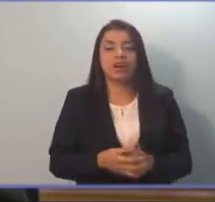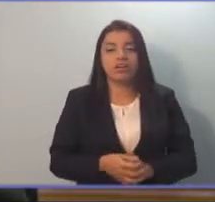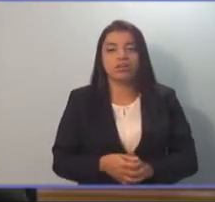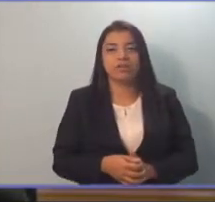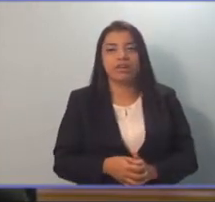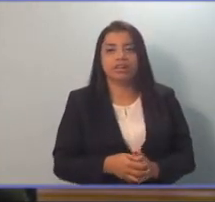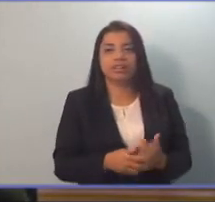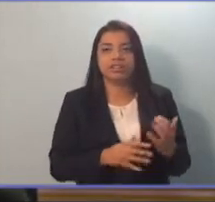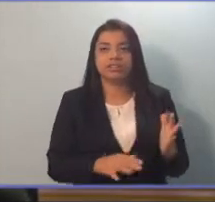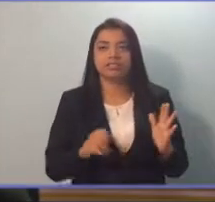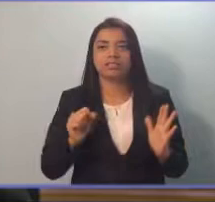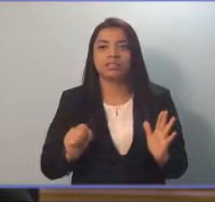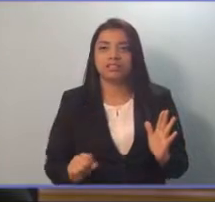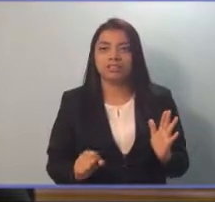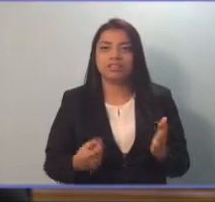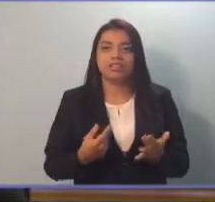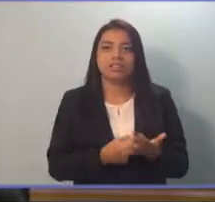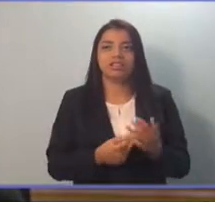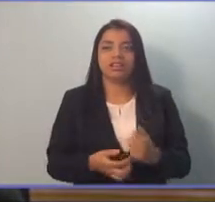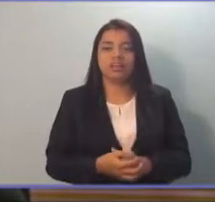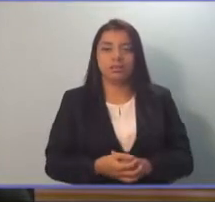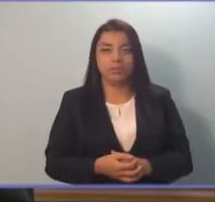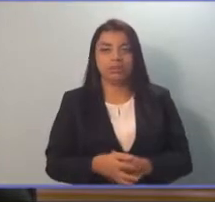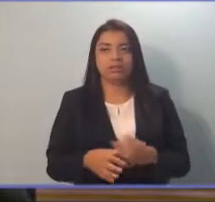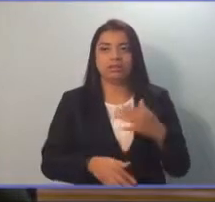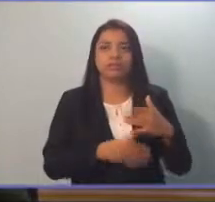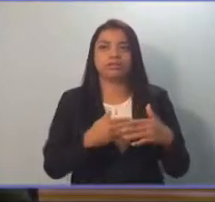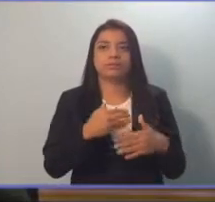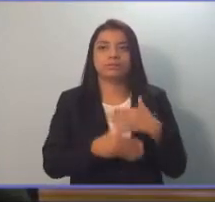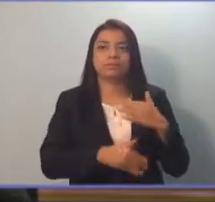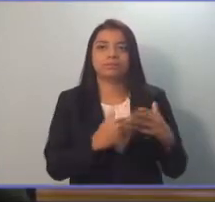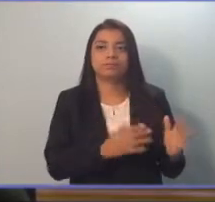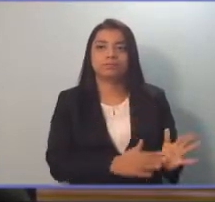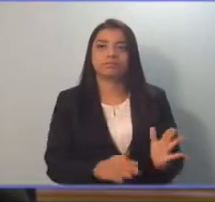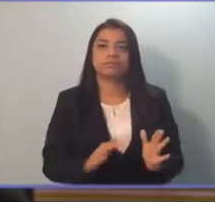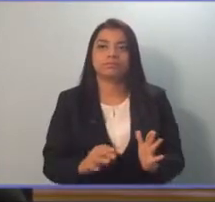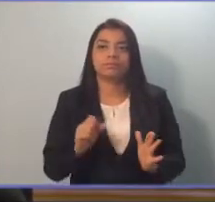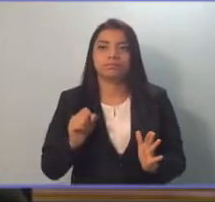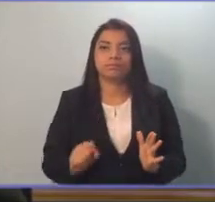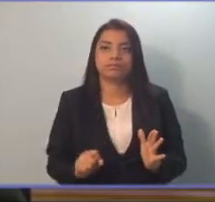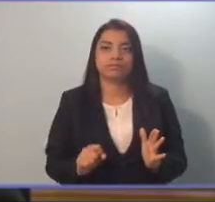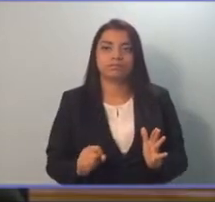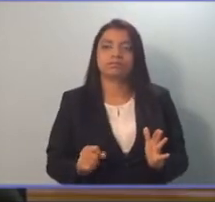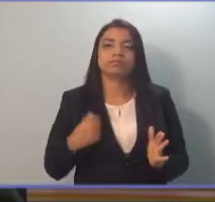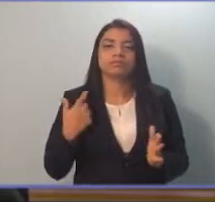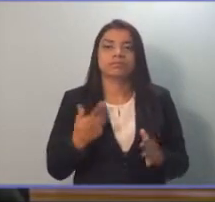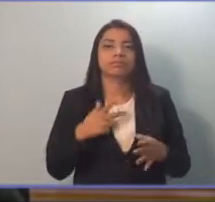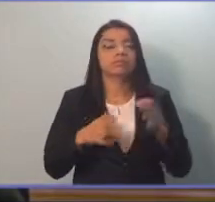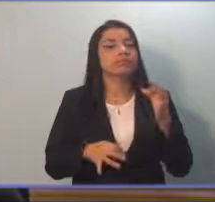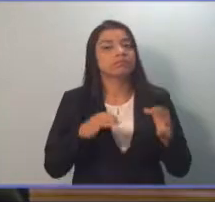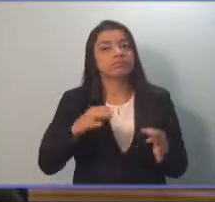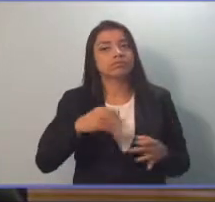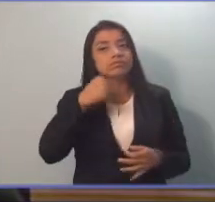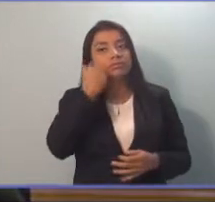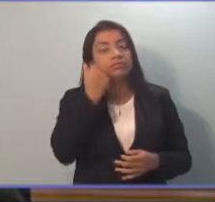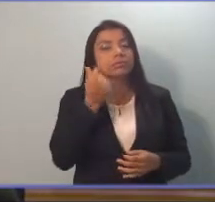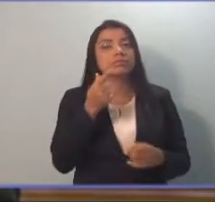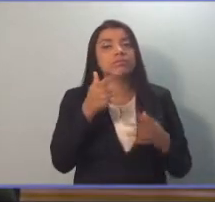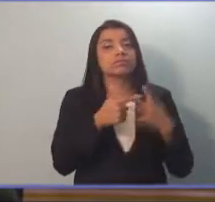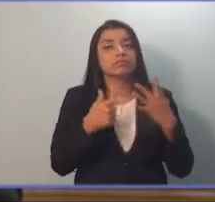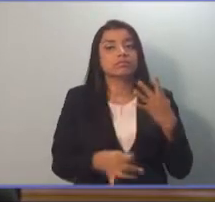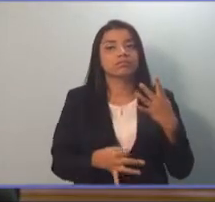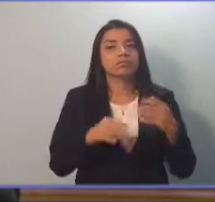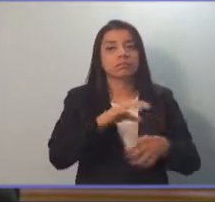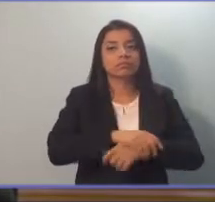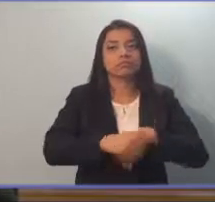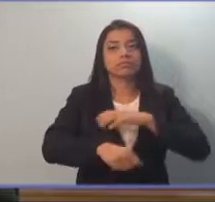decir, ya no tenemos únicamente medidas de internamiento para jóvenes en conflicto con la ley penal, sino que